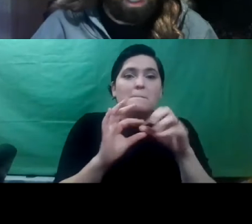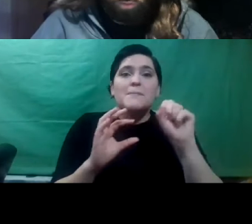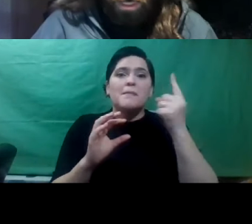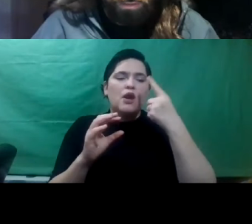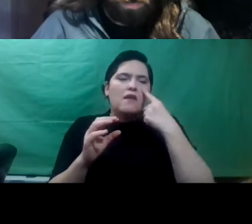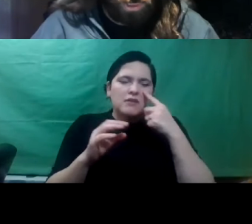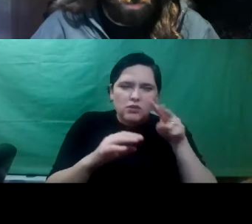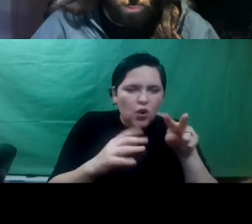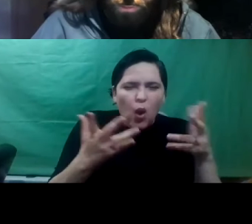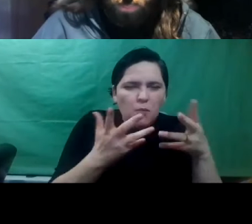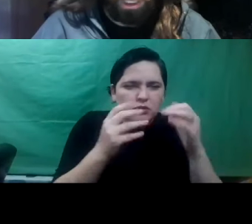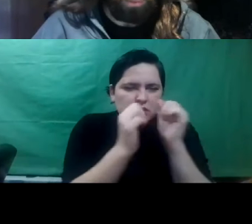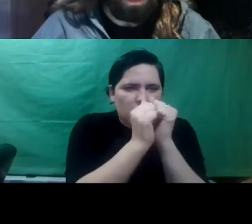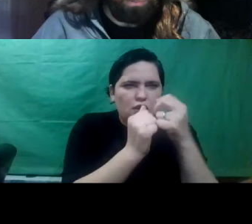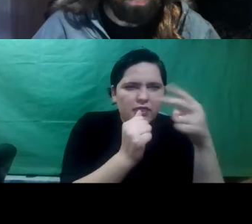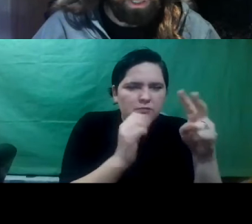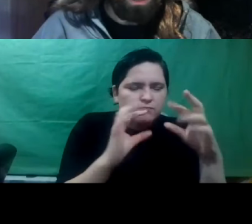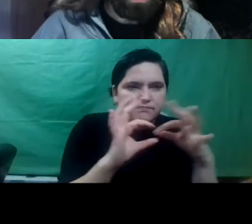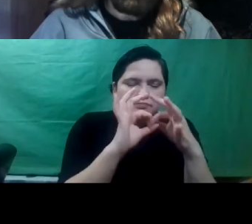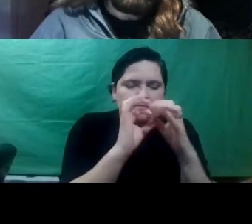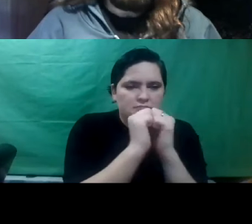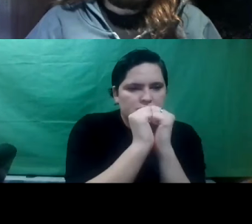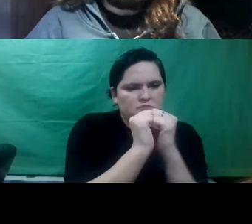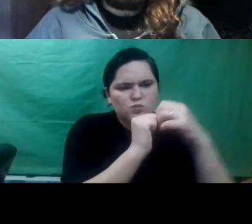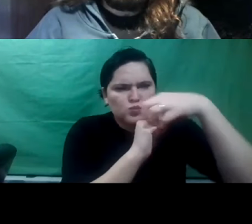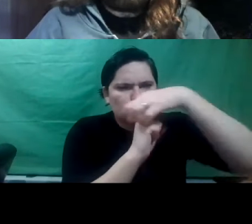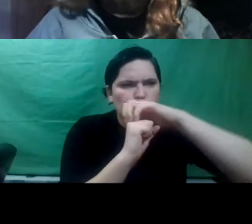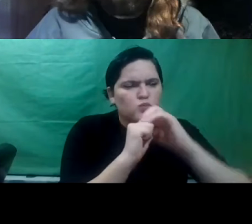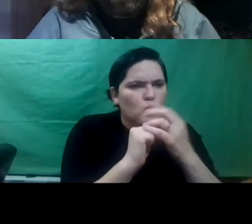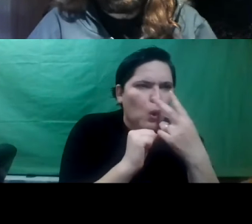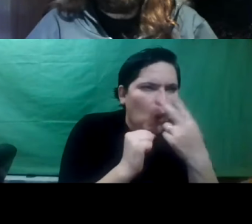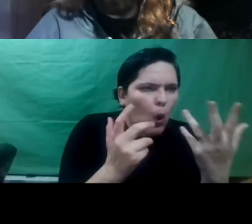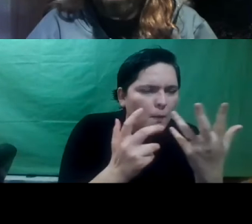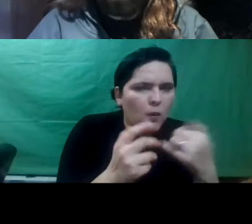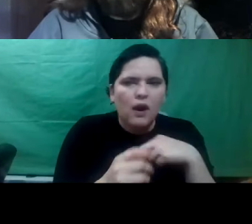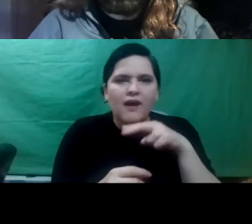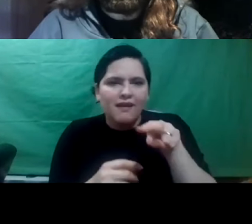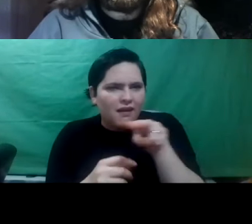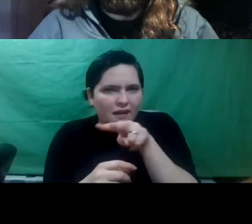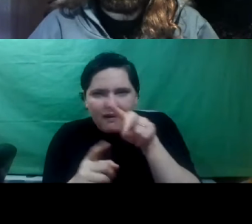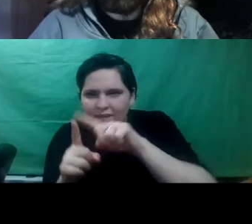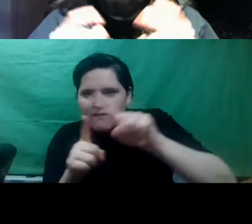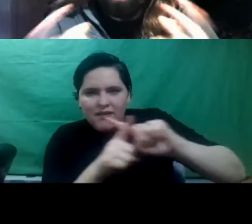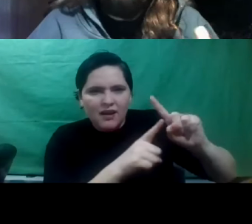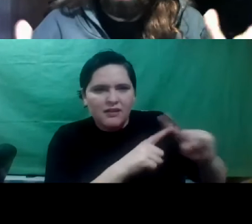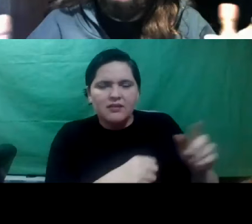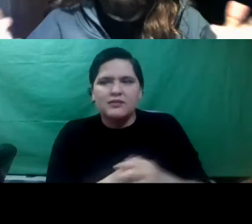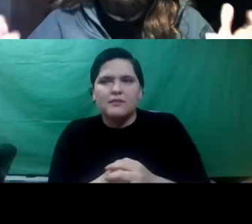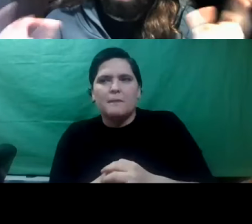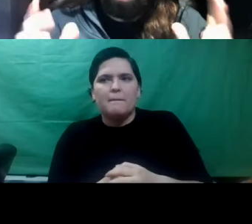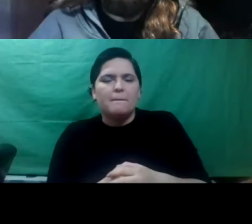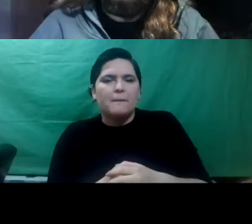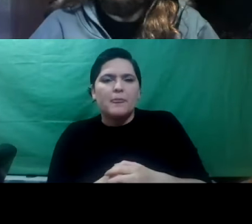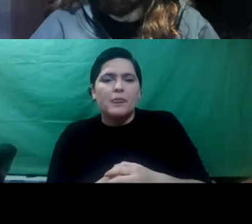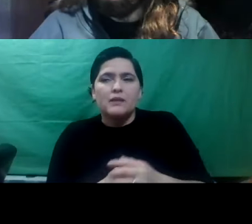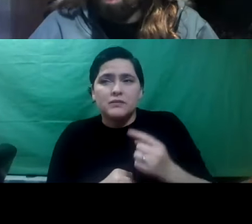estas sustancias, por ejemplo, en contextos terapéuticos. Otra conclusión es que modular localmente la actividad de las regiones fuertemente